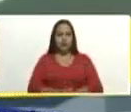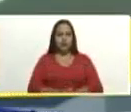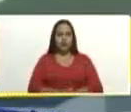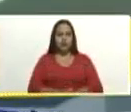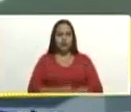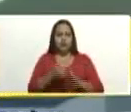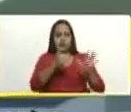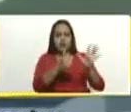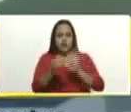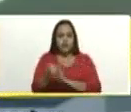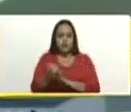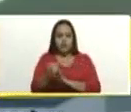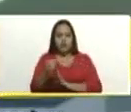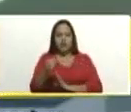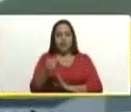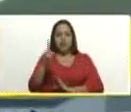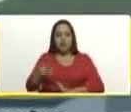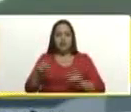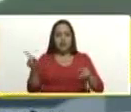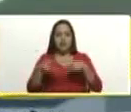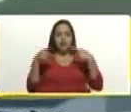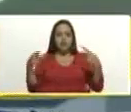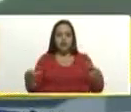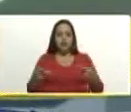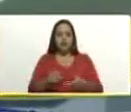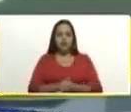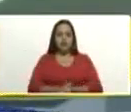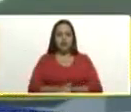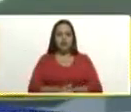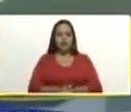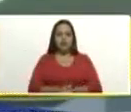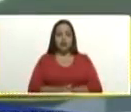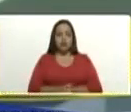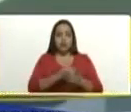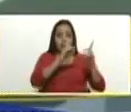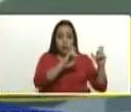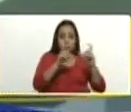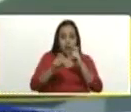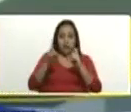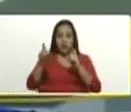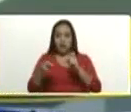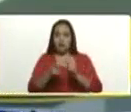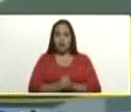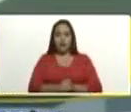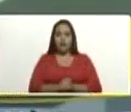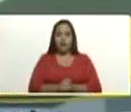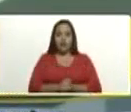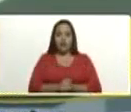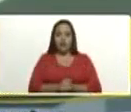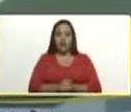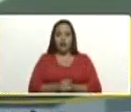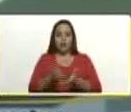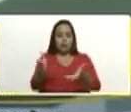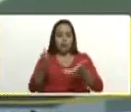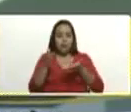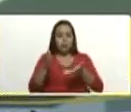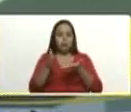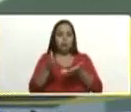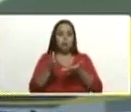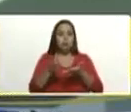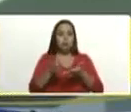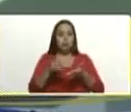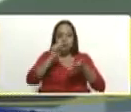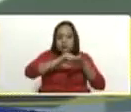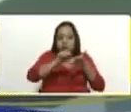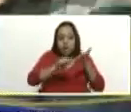sesentones. Premios de imagen gráfica, premios de opinión, siempre necesarios, interesantes,